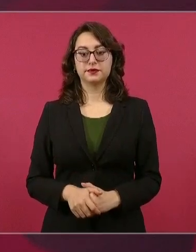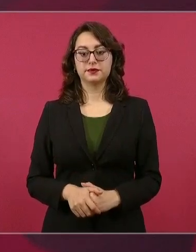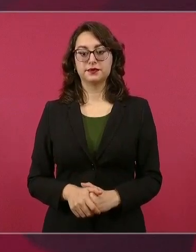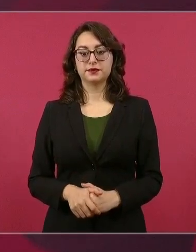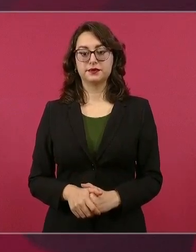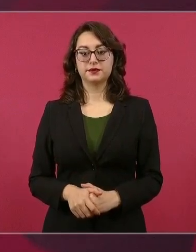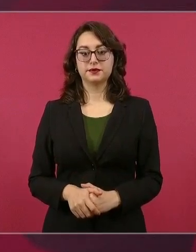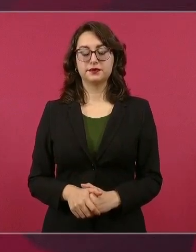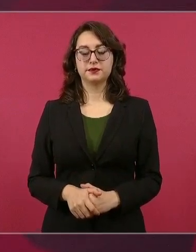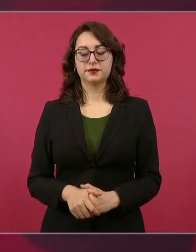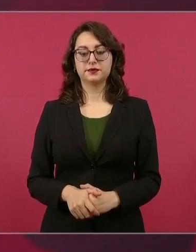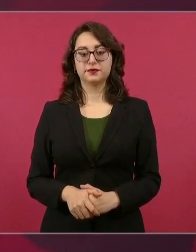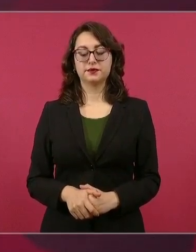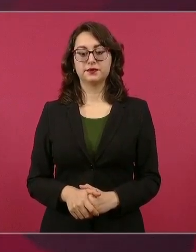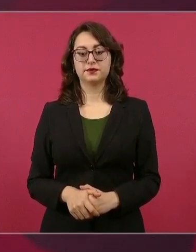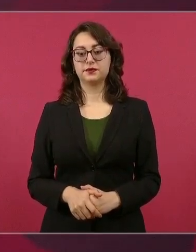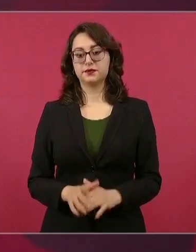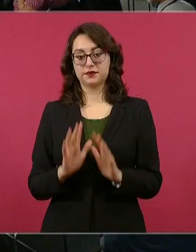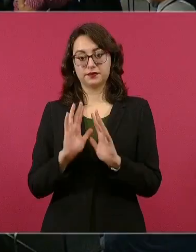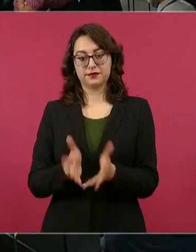Ya hablé.